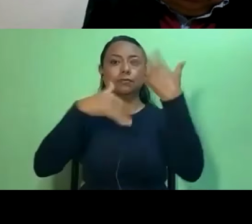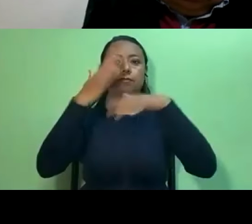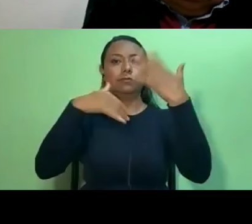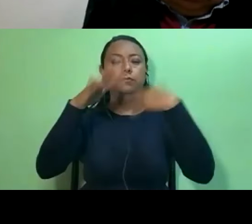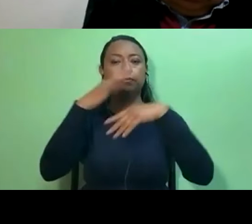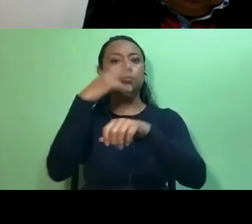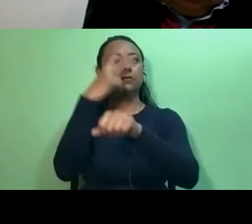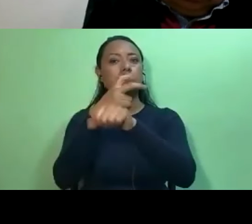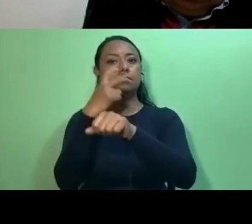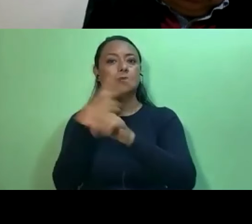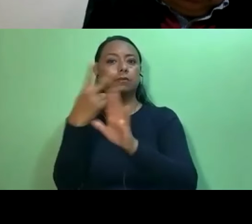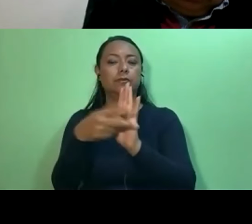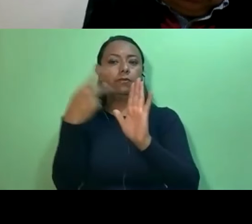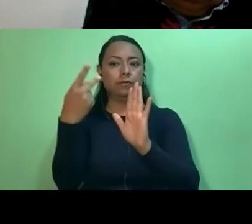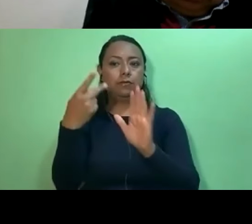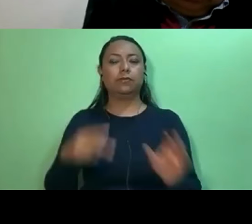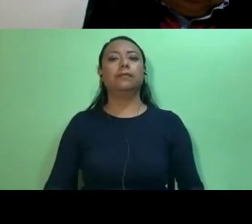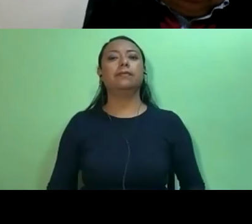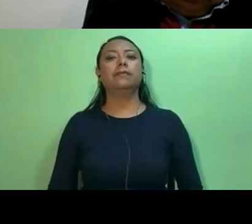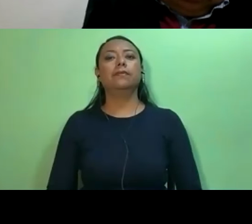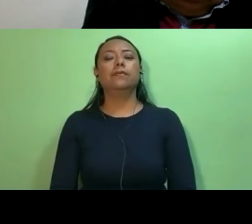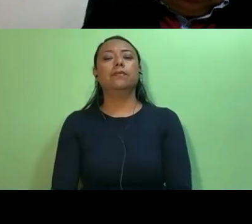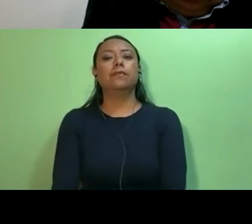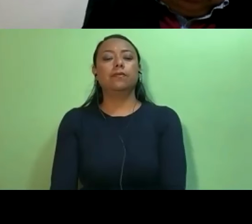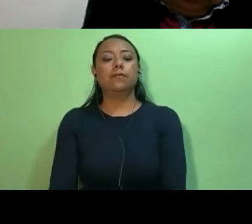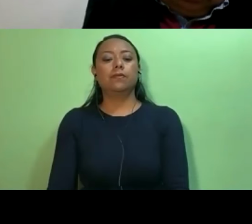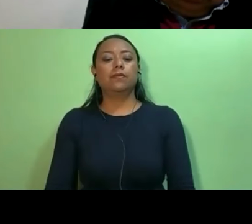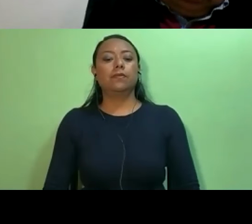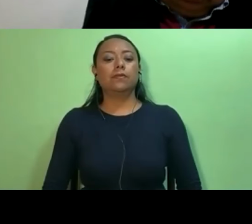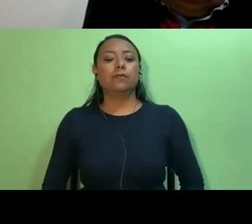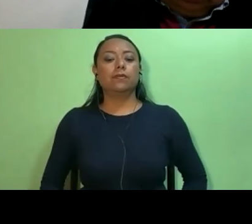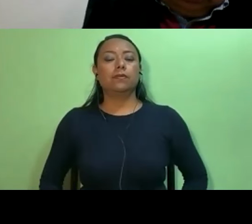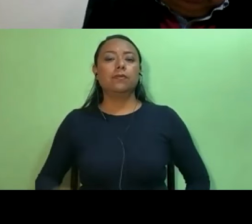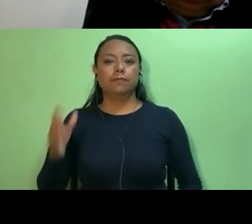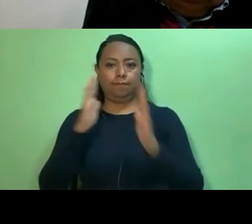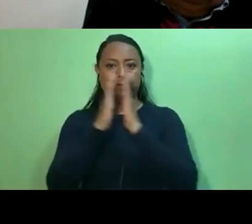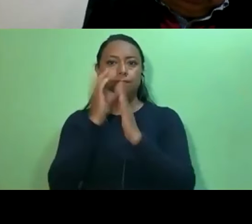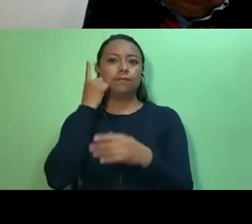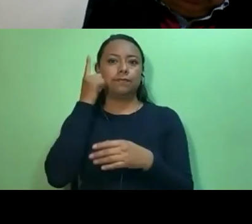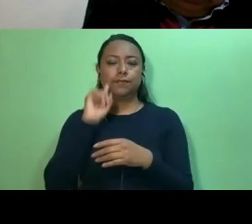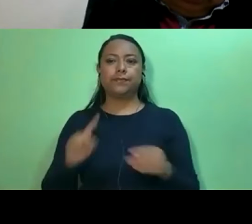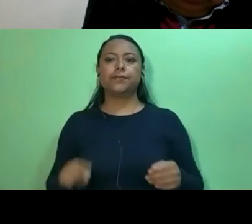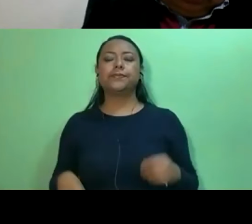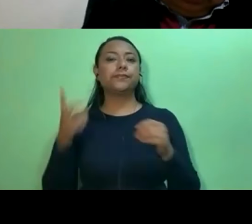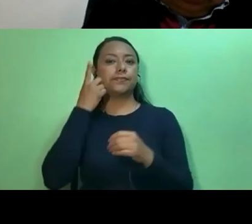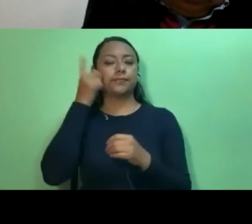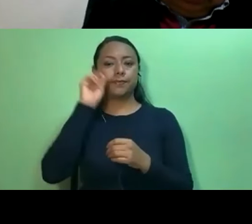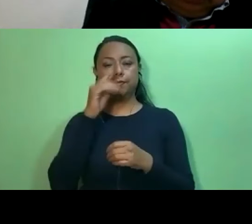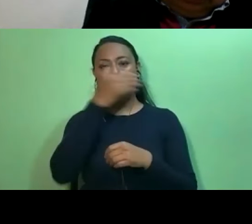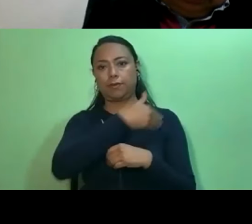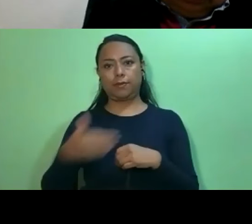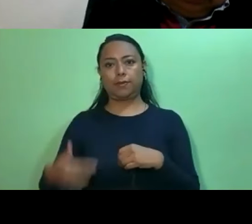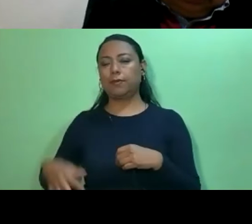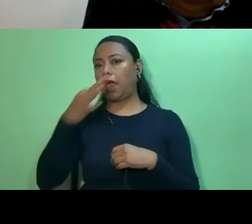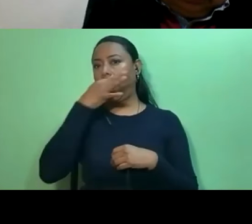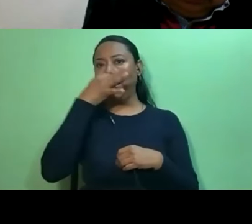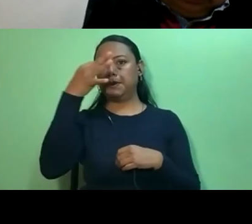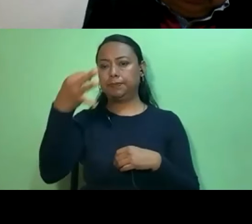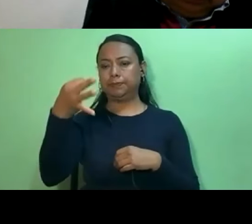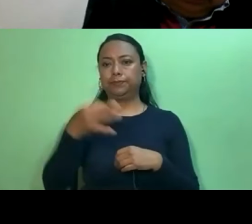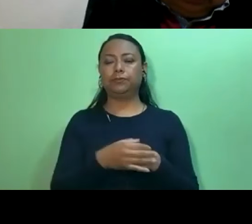para esta segunda ronda de preguntas. Por favor, diputada. Diputada presidenta, le informo que se